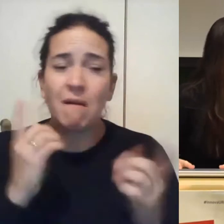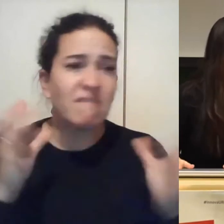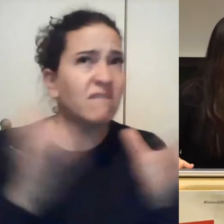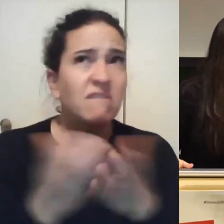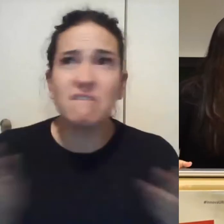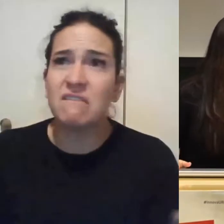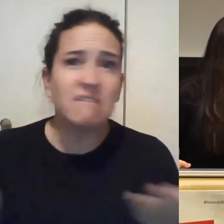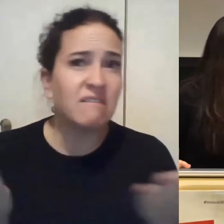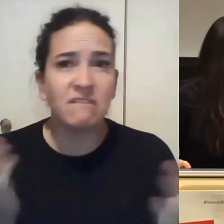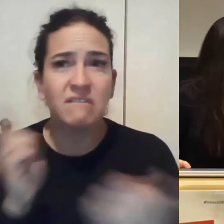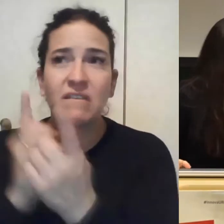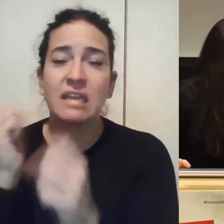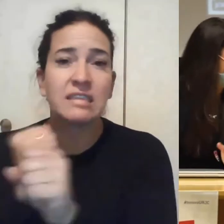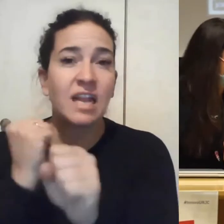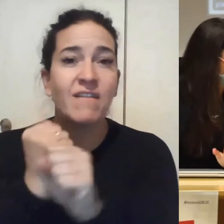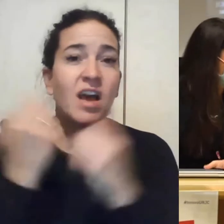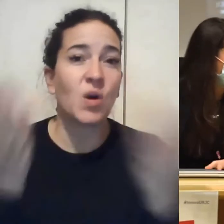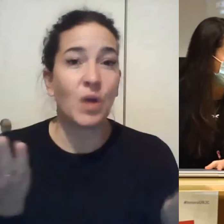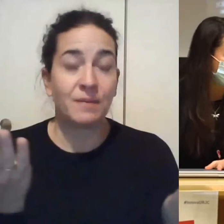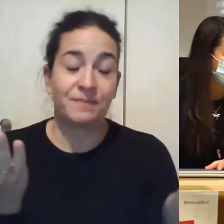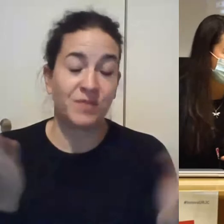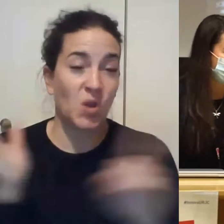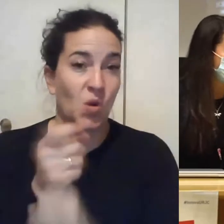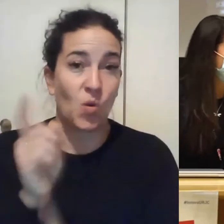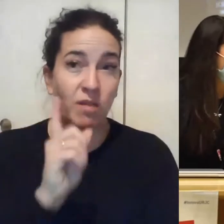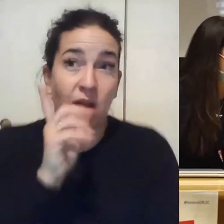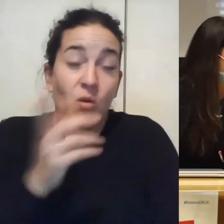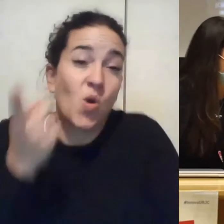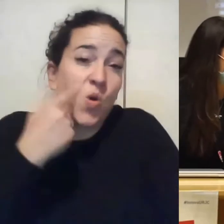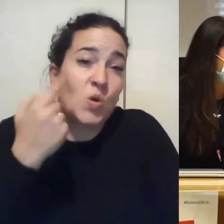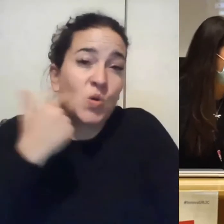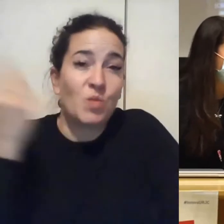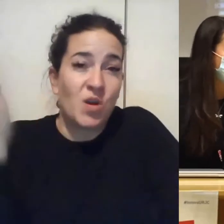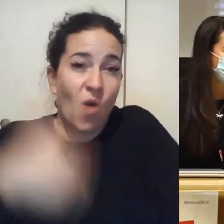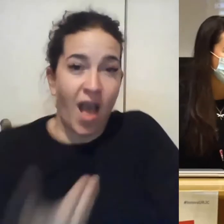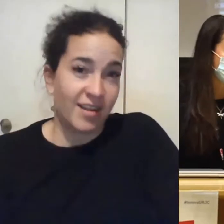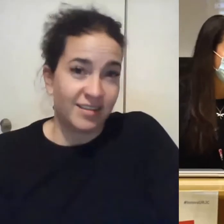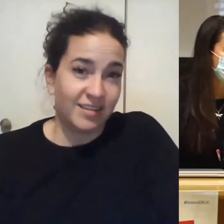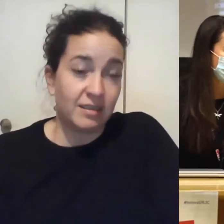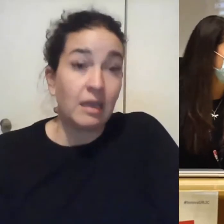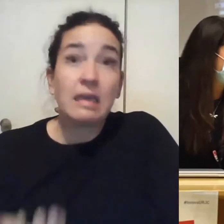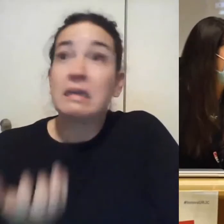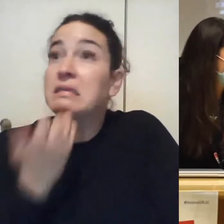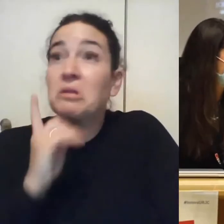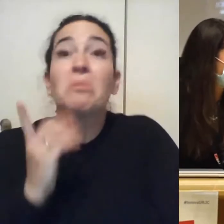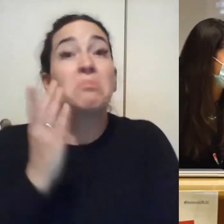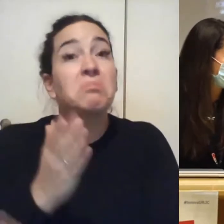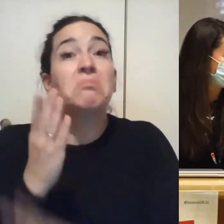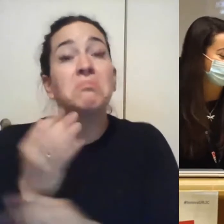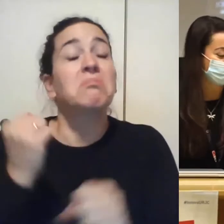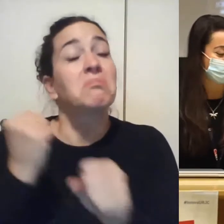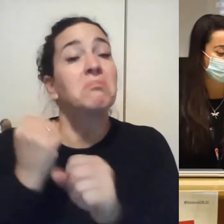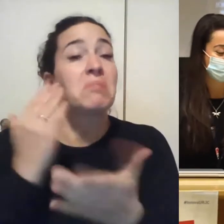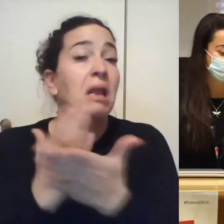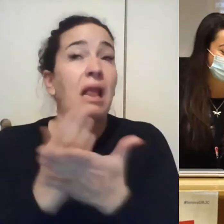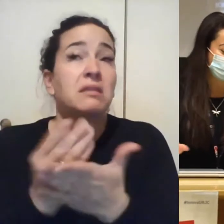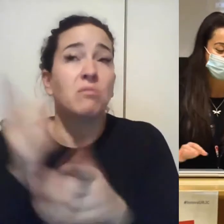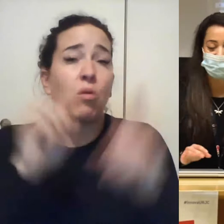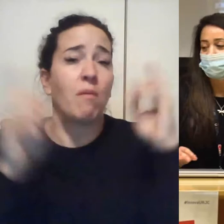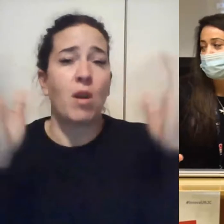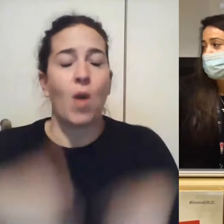con quien puedan trabajar bien, porque no tienen la costumbre, pero si no, con los que asisten hay buena